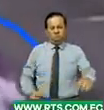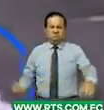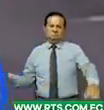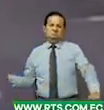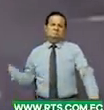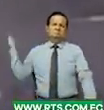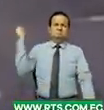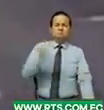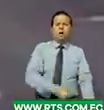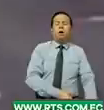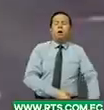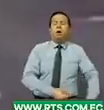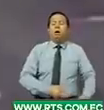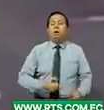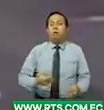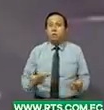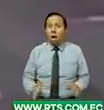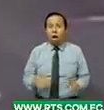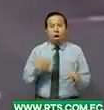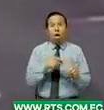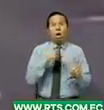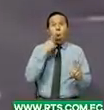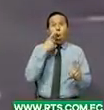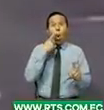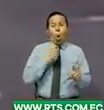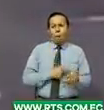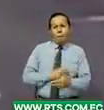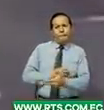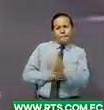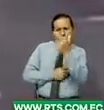sitio, disparó al hombre en el abdomen.